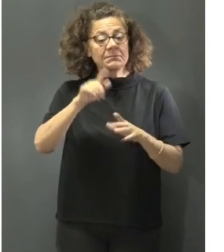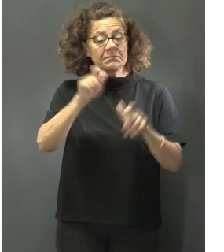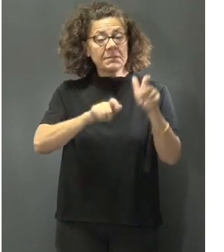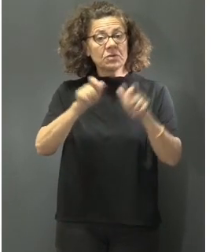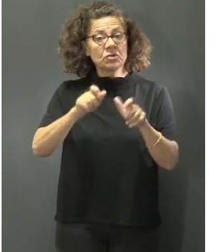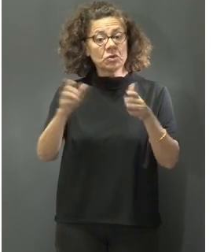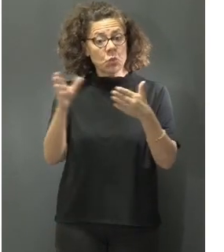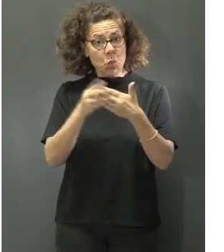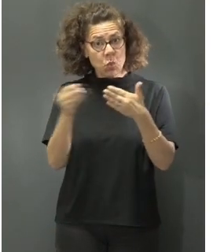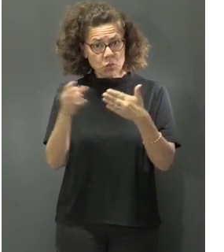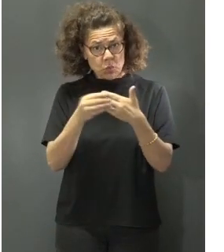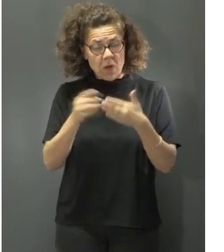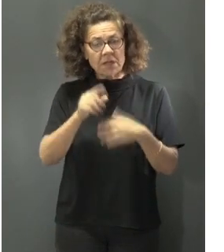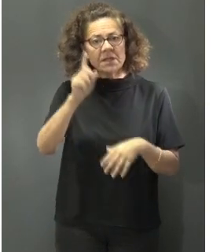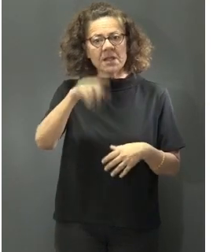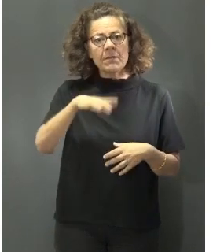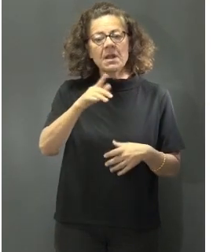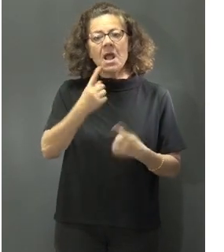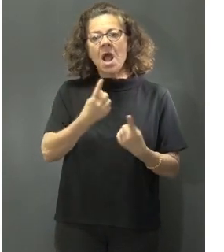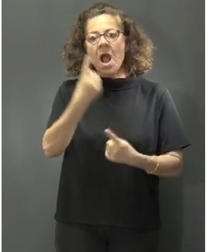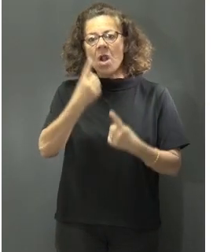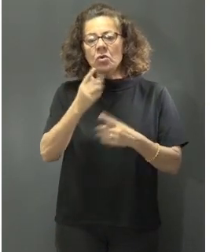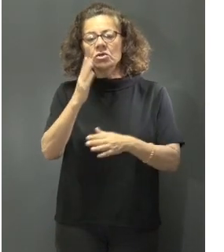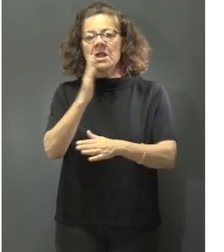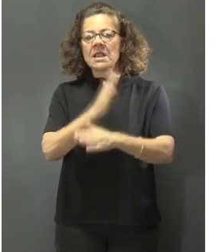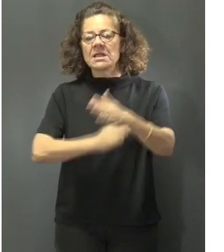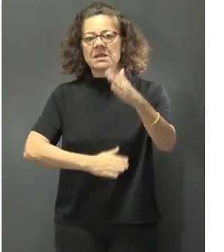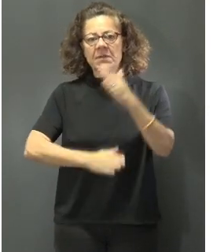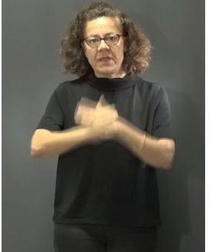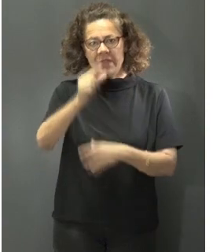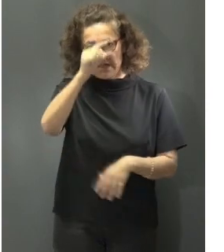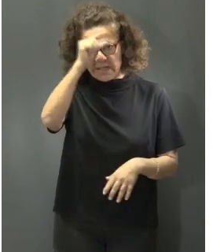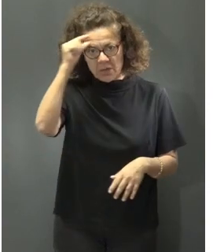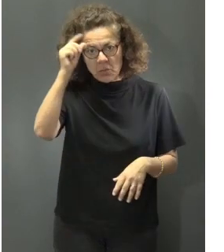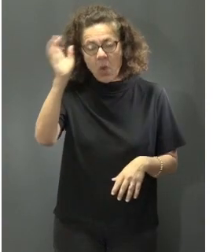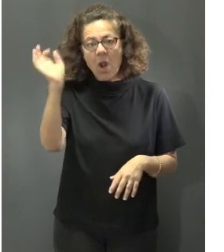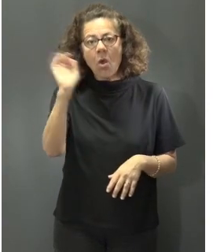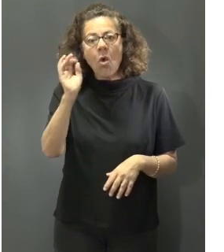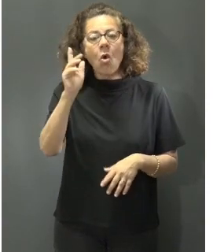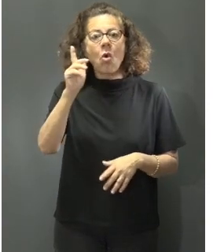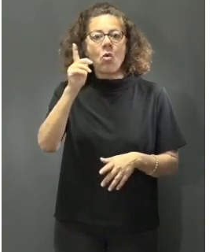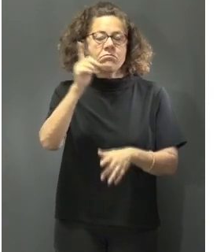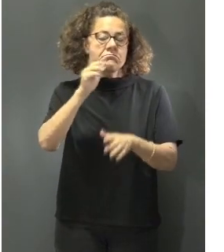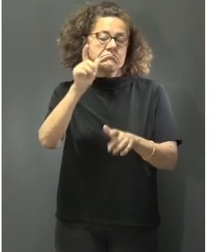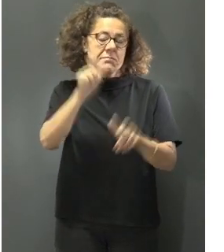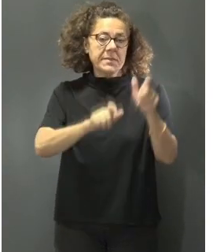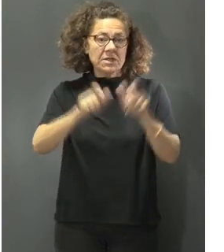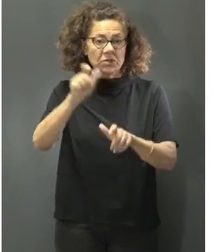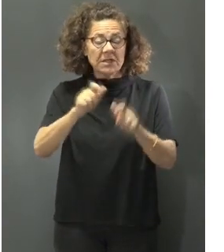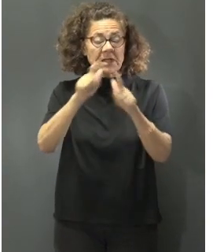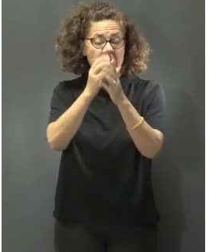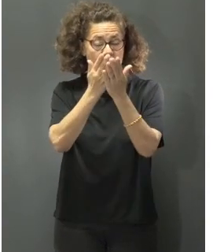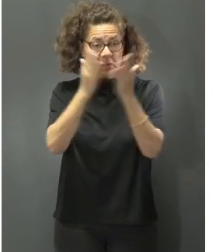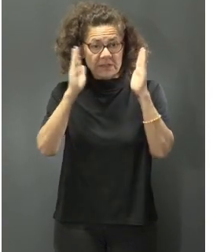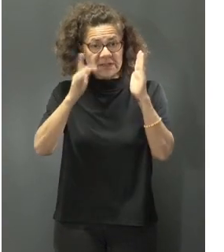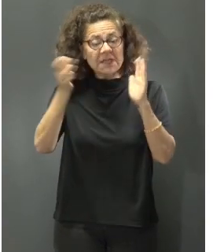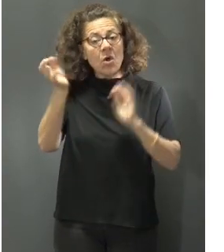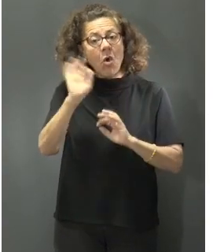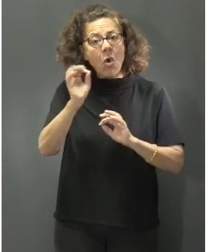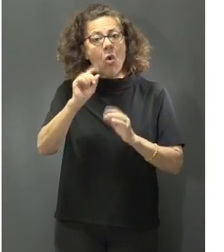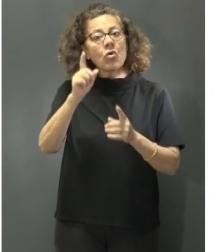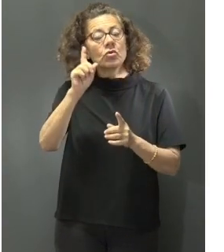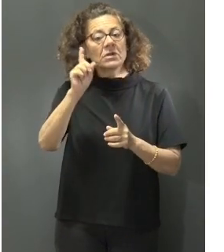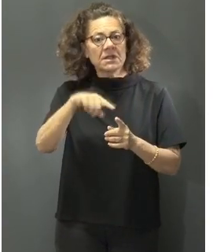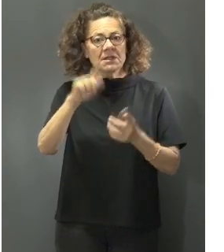usuarias, que había personas pues, que tenían discapacidad intelectual, personas con trastornos del espectro autista, personas con